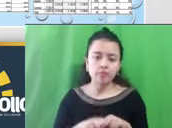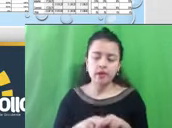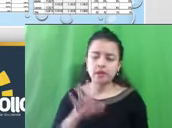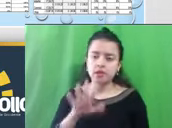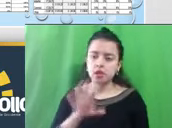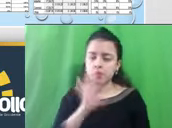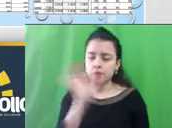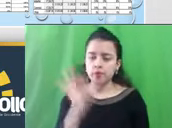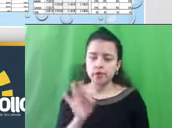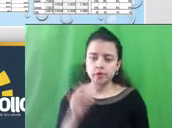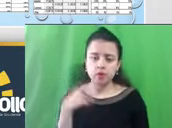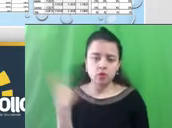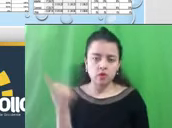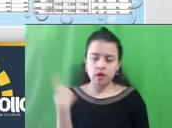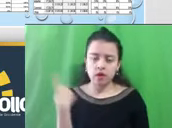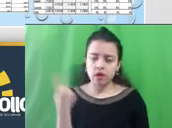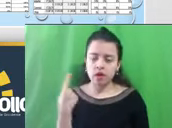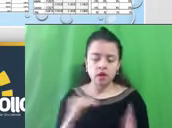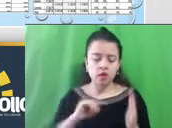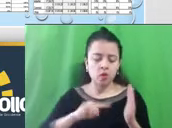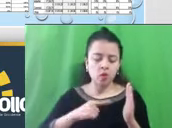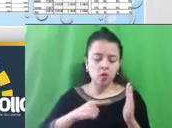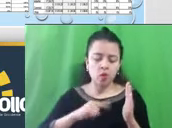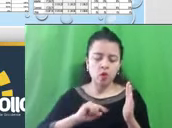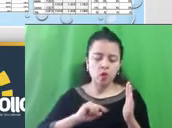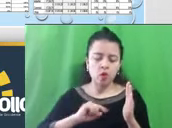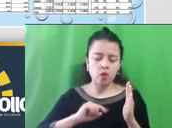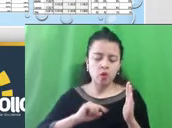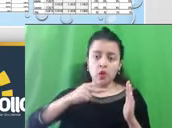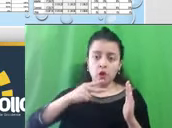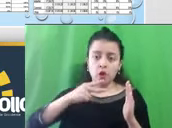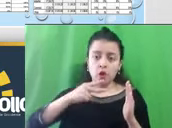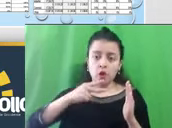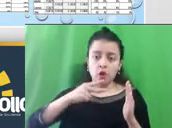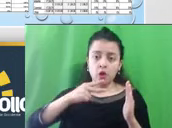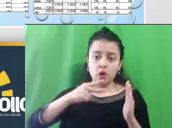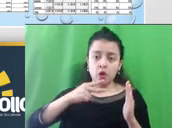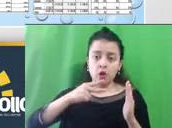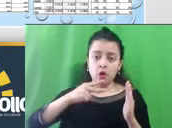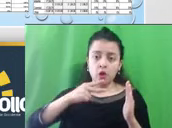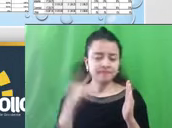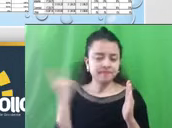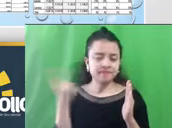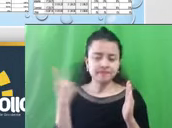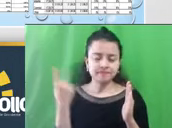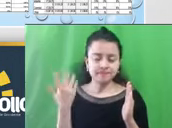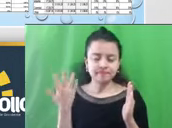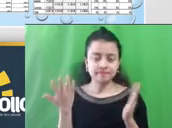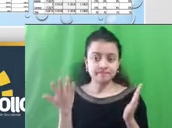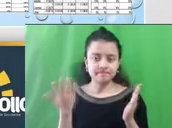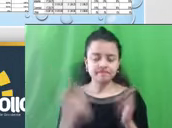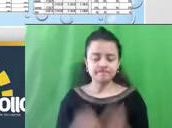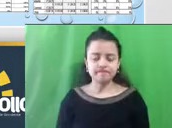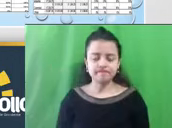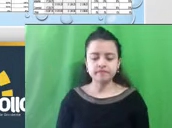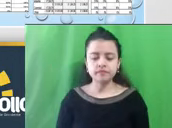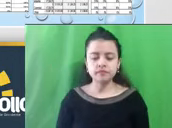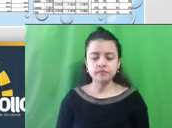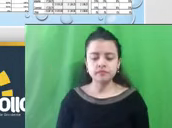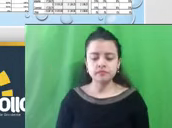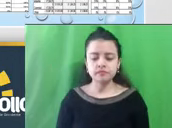para el estrato 1, el 10% para el estrato 2. Asimismo, el señor alcalde le solicitó al